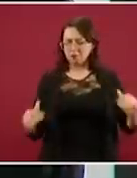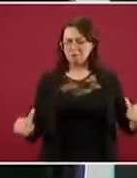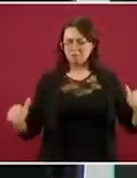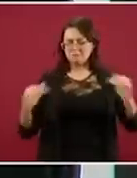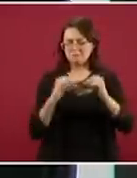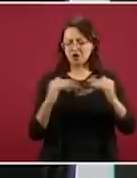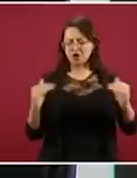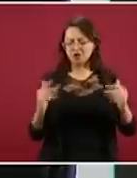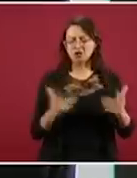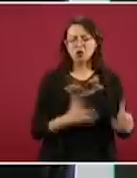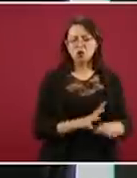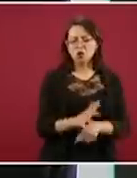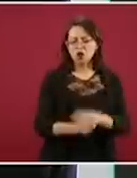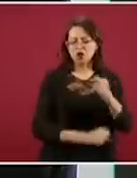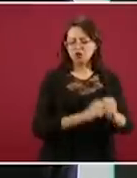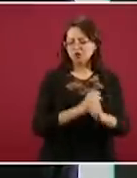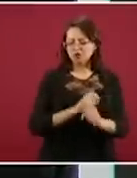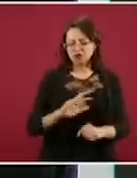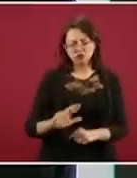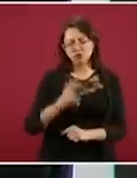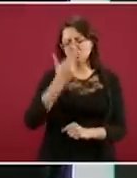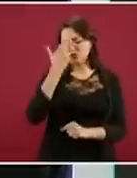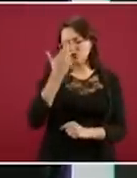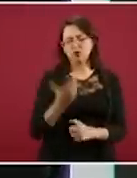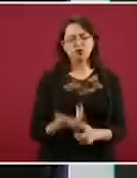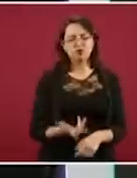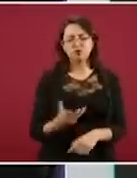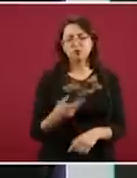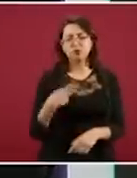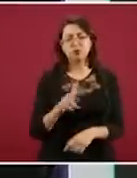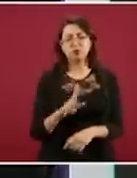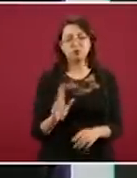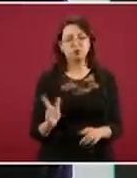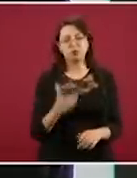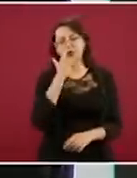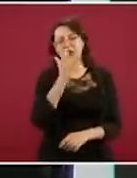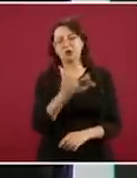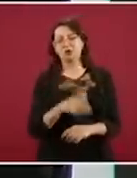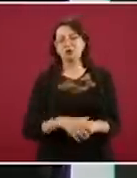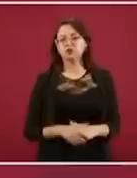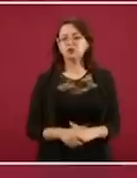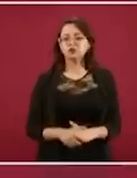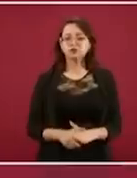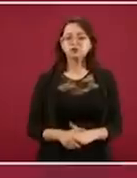No me acuerdo ahora de qué empresa, pero fue una cuestión extraordinaria.